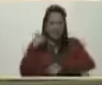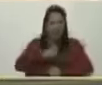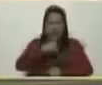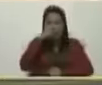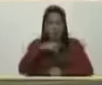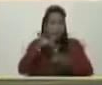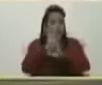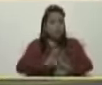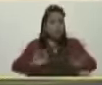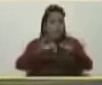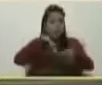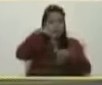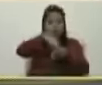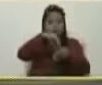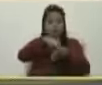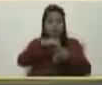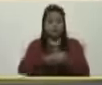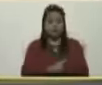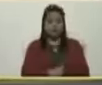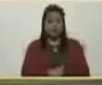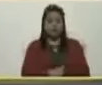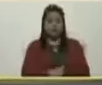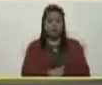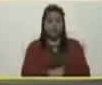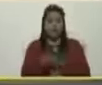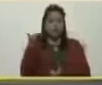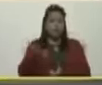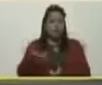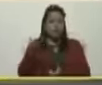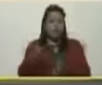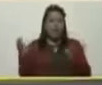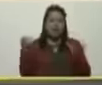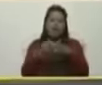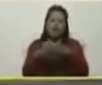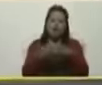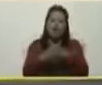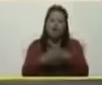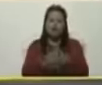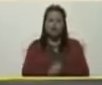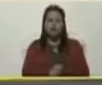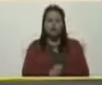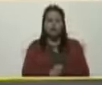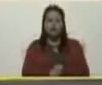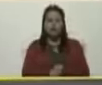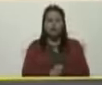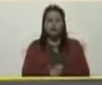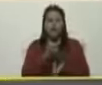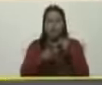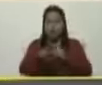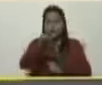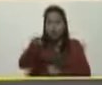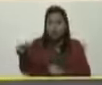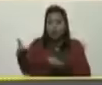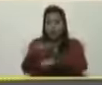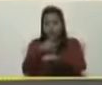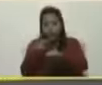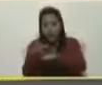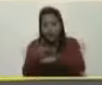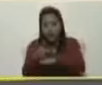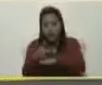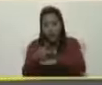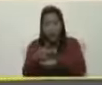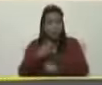siembran. Sería importante, ¿no?, una reunión con alguna persona suya, algún